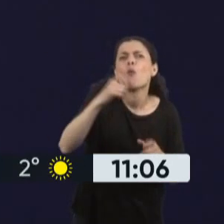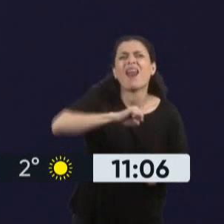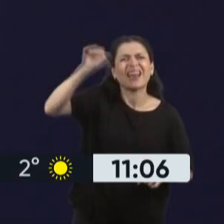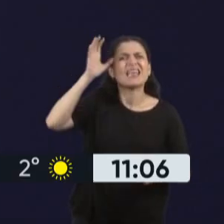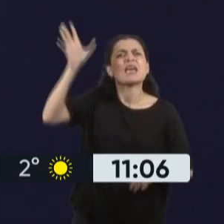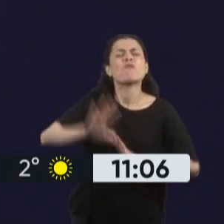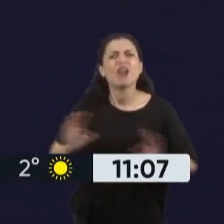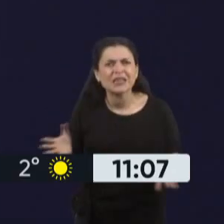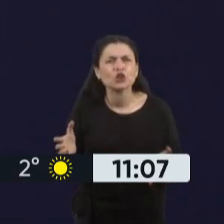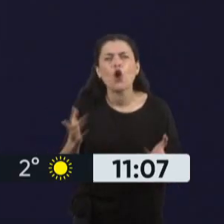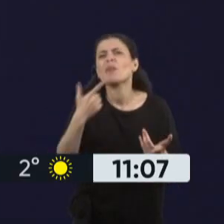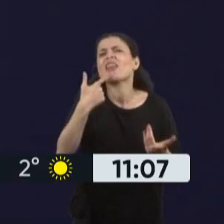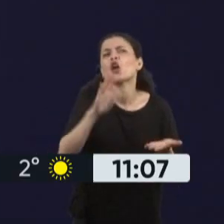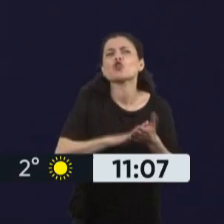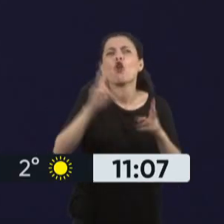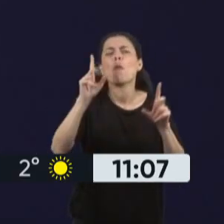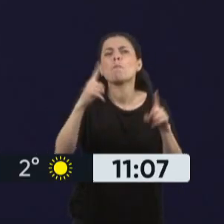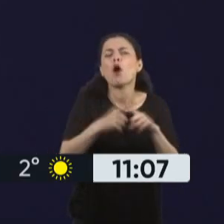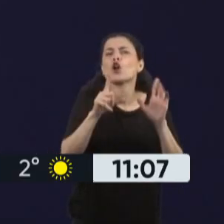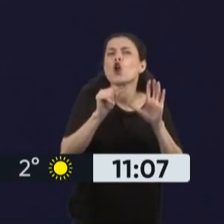hiperinflación no habla de números